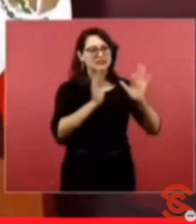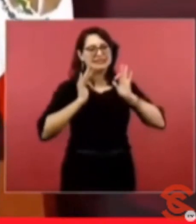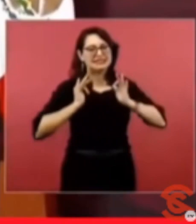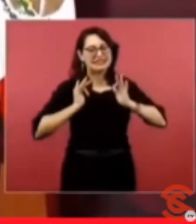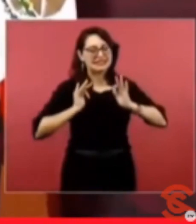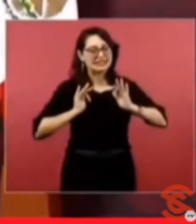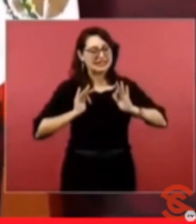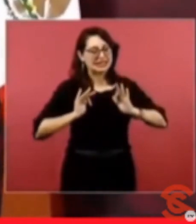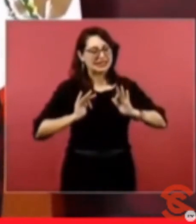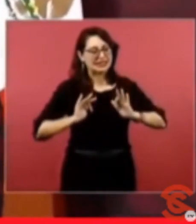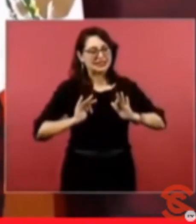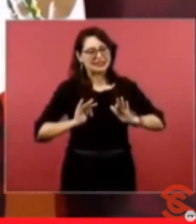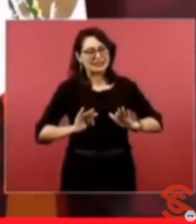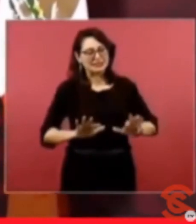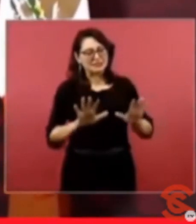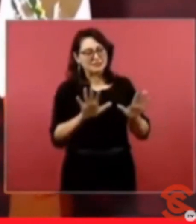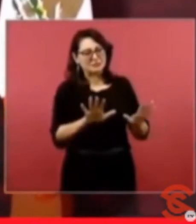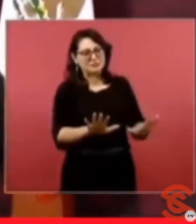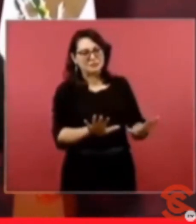tranquilicen,